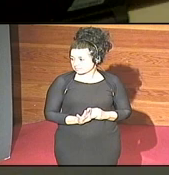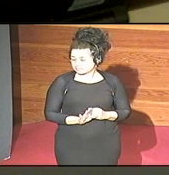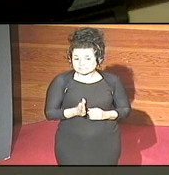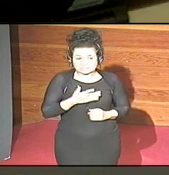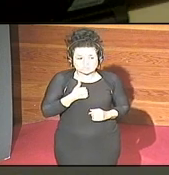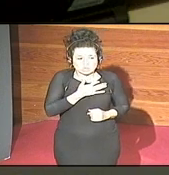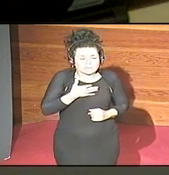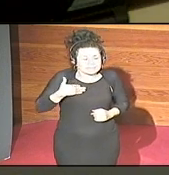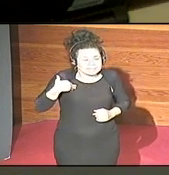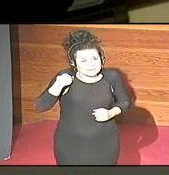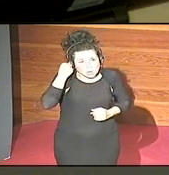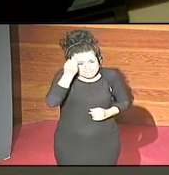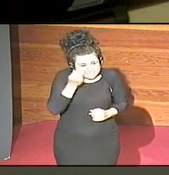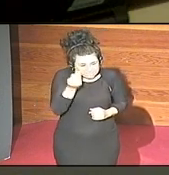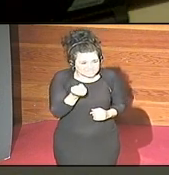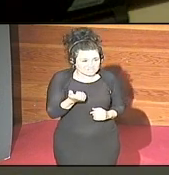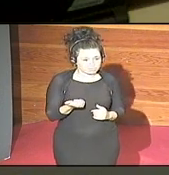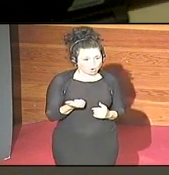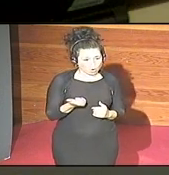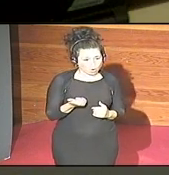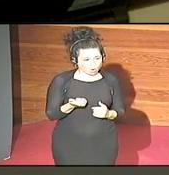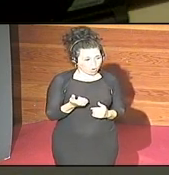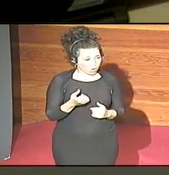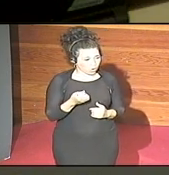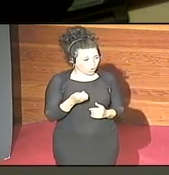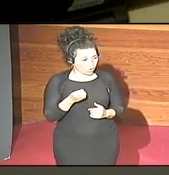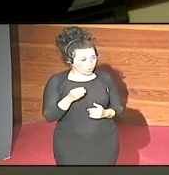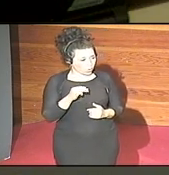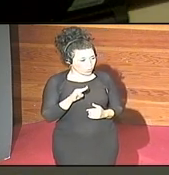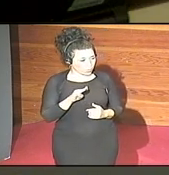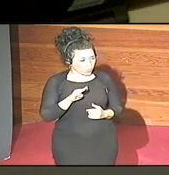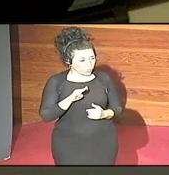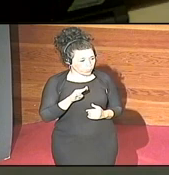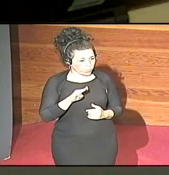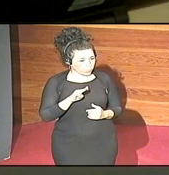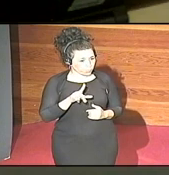quiero pensar que es un bluff, como me dicen los especialistas del tema.